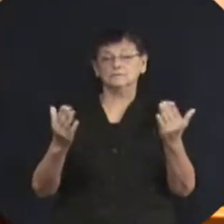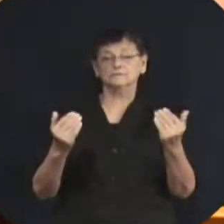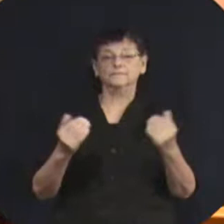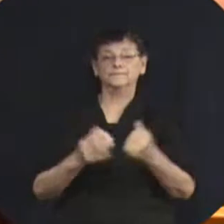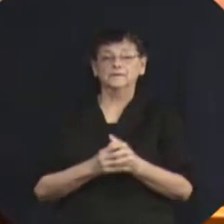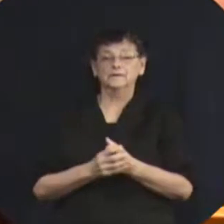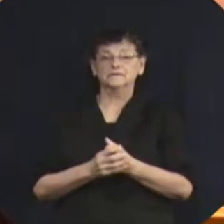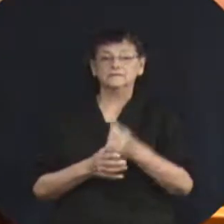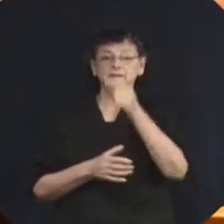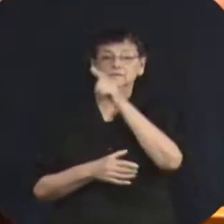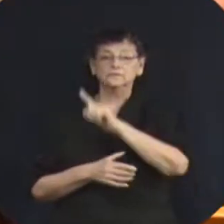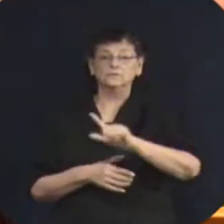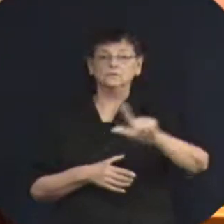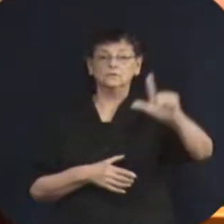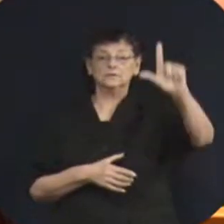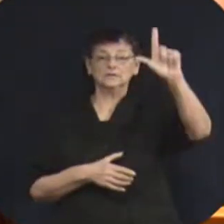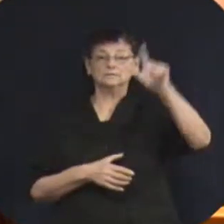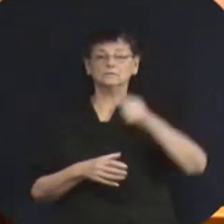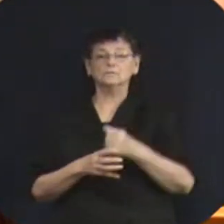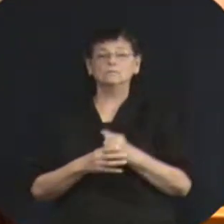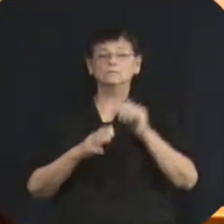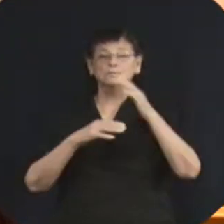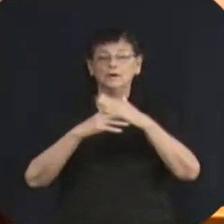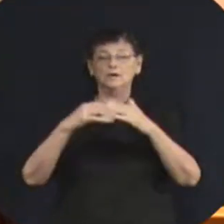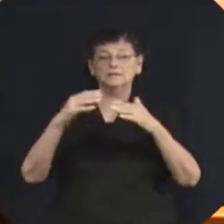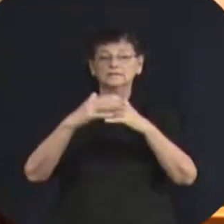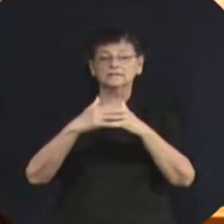beneficios. El Señor es